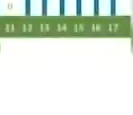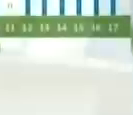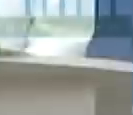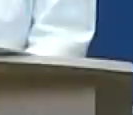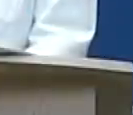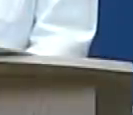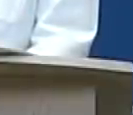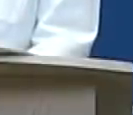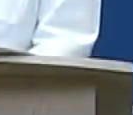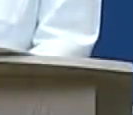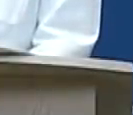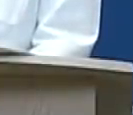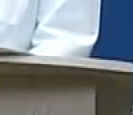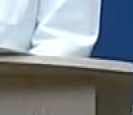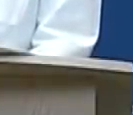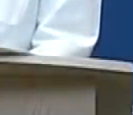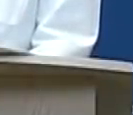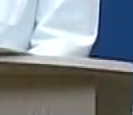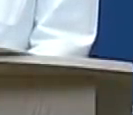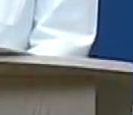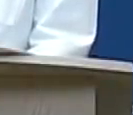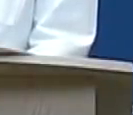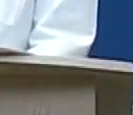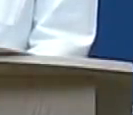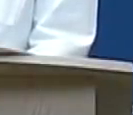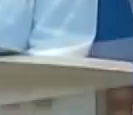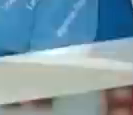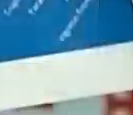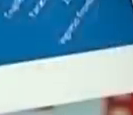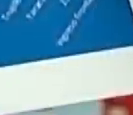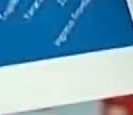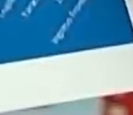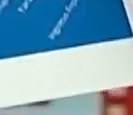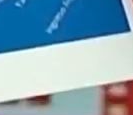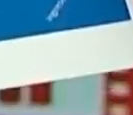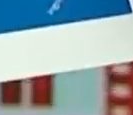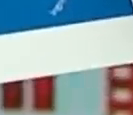Los estados de procedencia del caso, 73 personas en el estado Miranda,